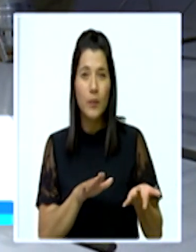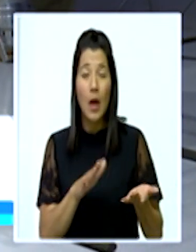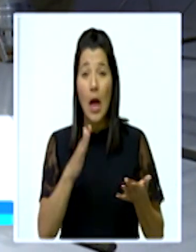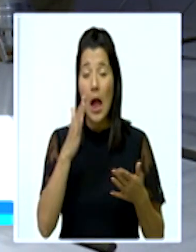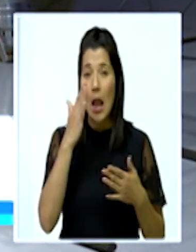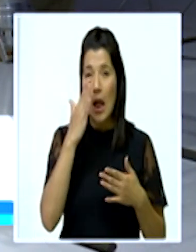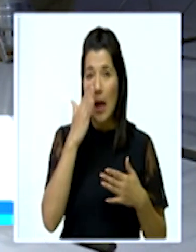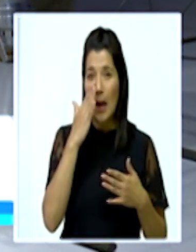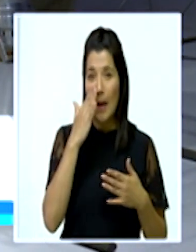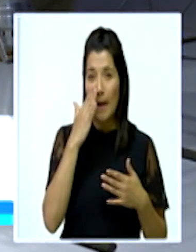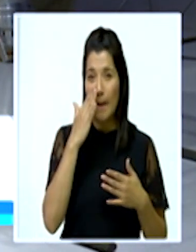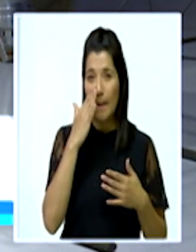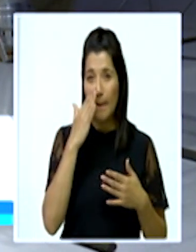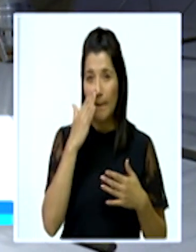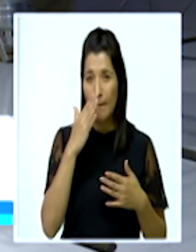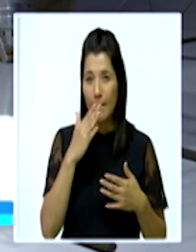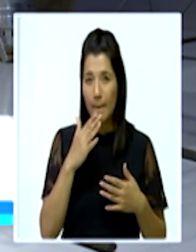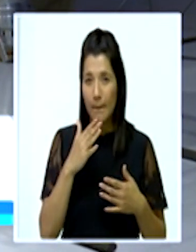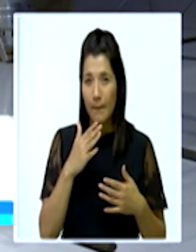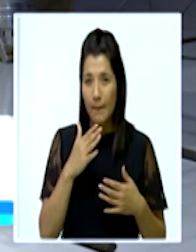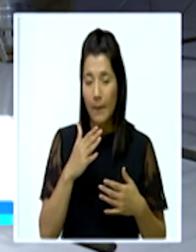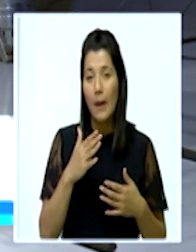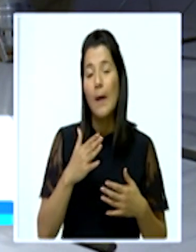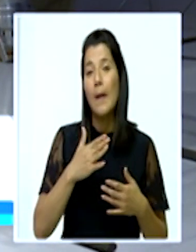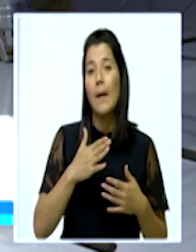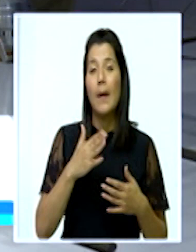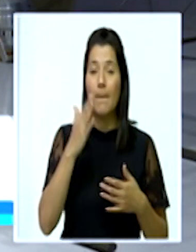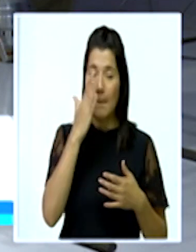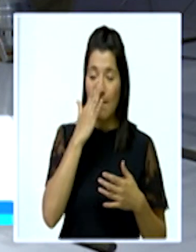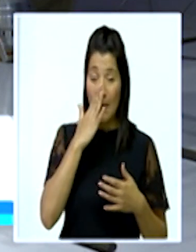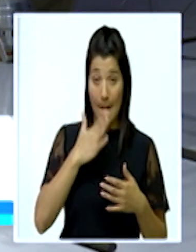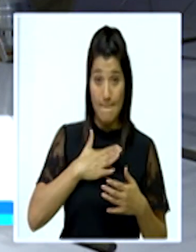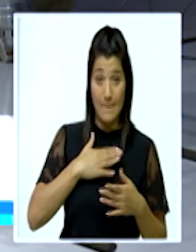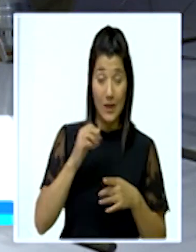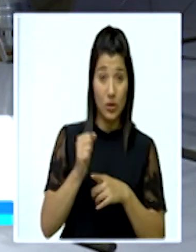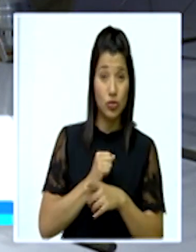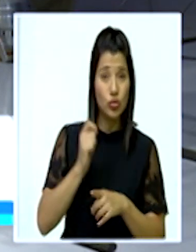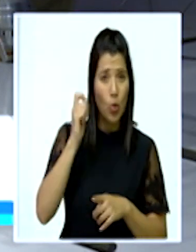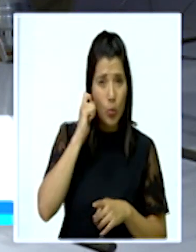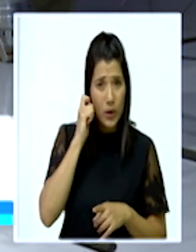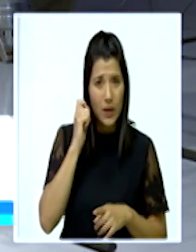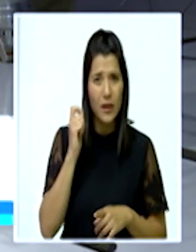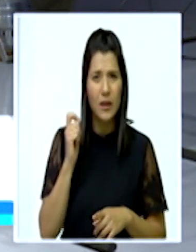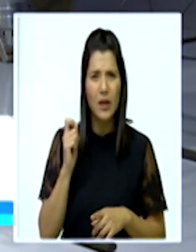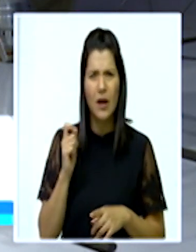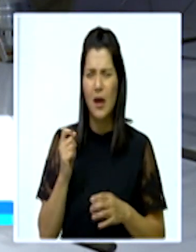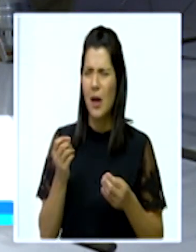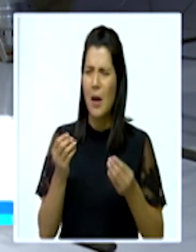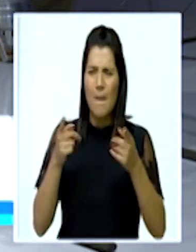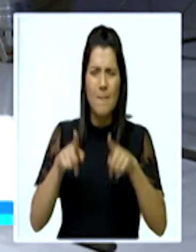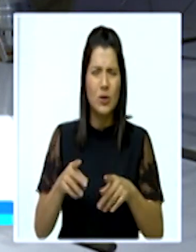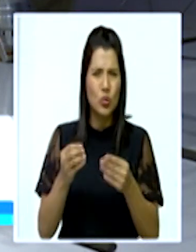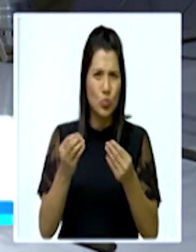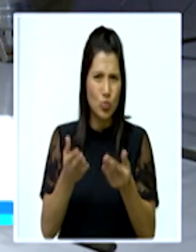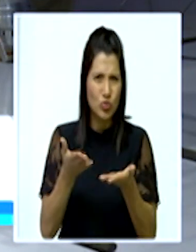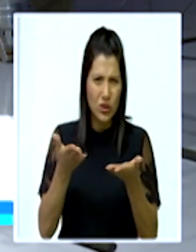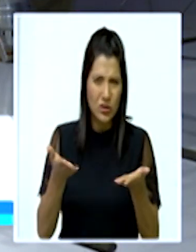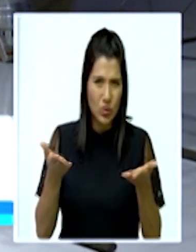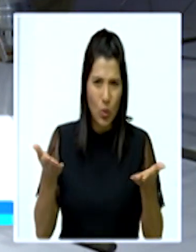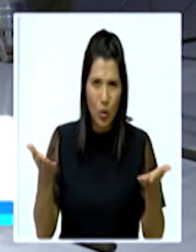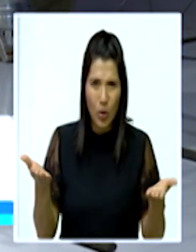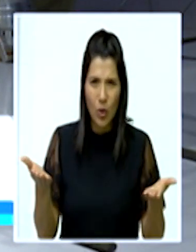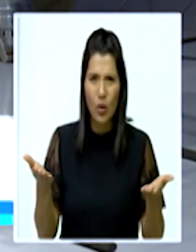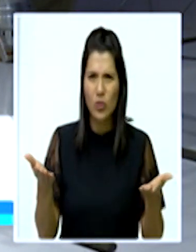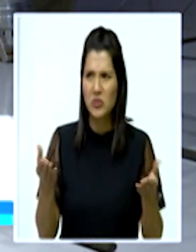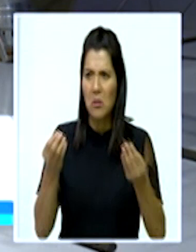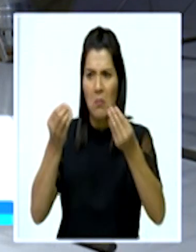mamá de las chicas era ex-nuera. Entonces ella se desapareció y pasó muchas cosas y duraron como 2 meses